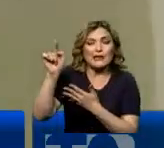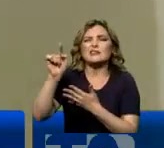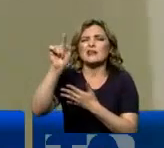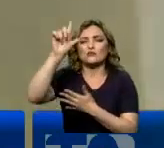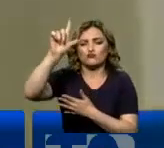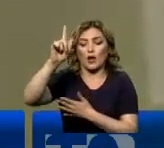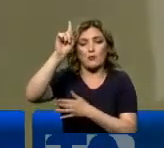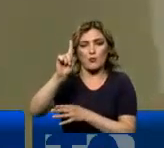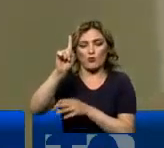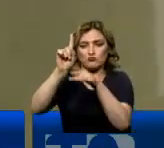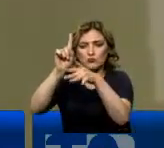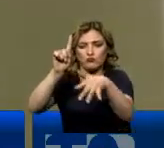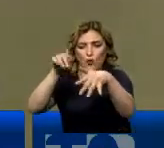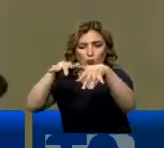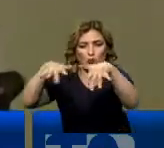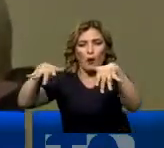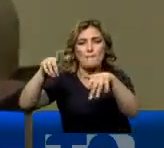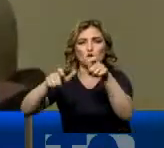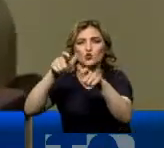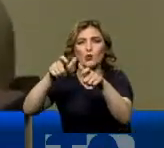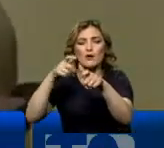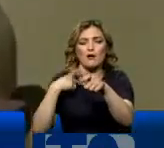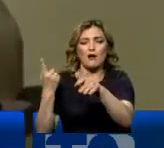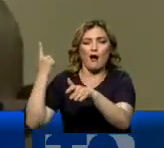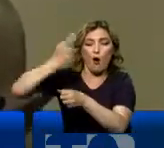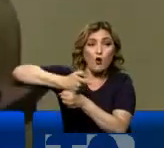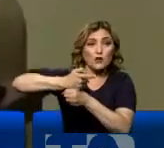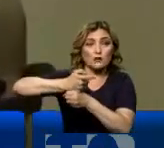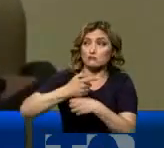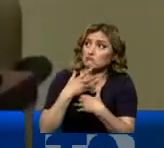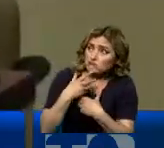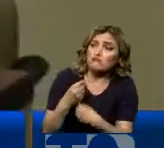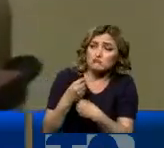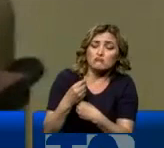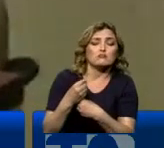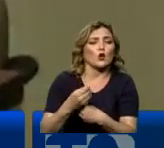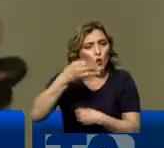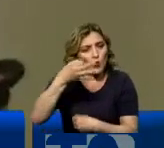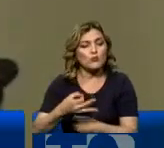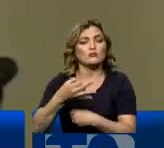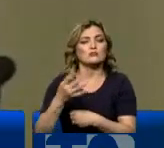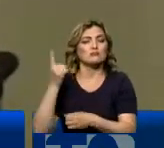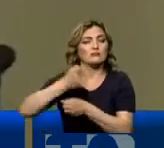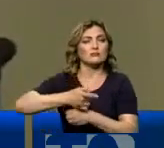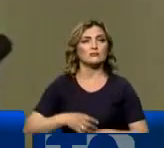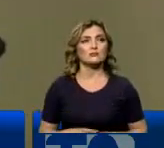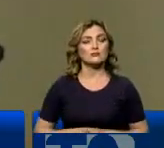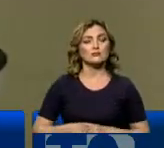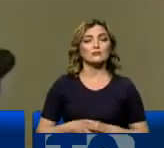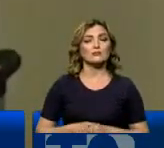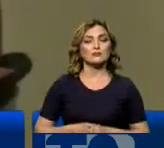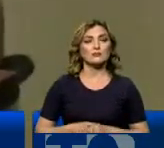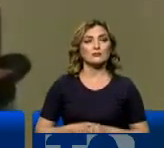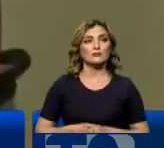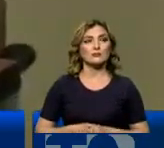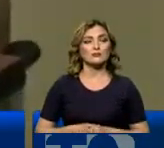encuentran las otras personas que en calidad de autores ejecutaban todas las órdenes entregadas por él. Asimismo,